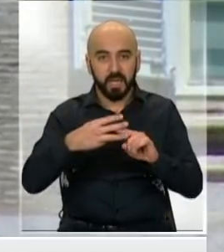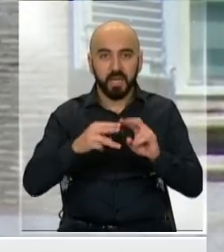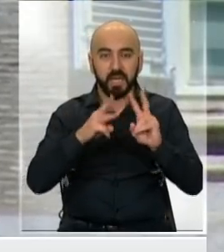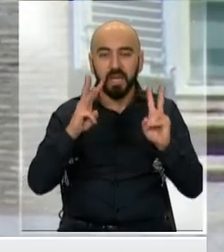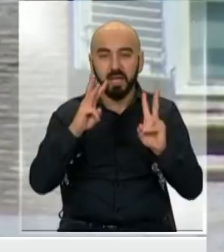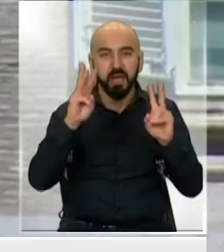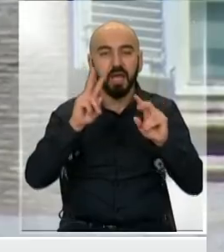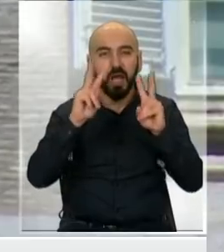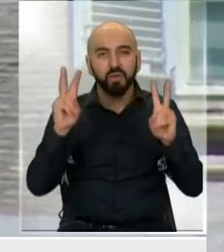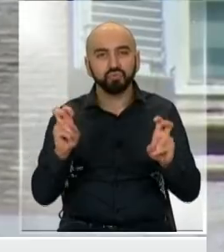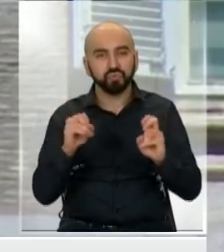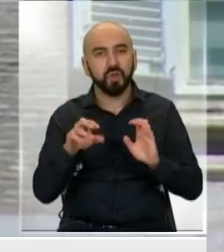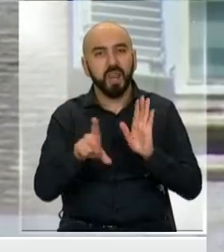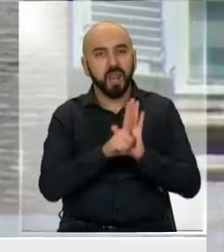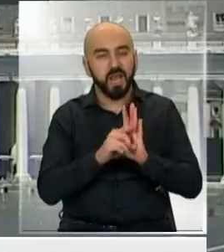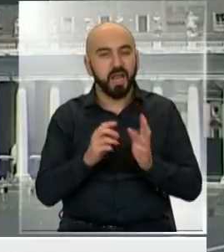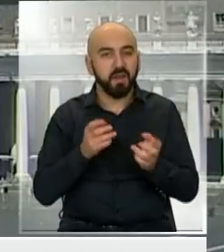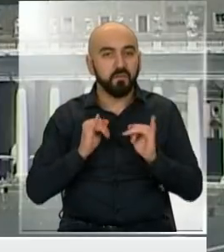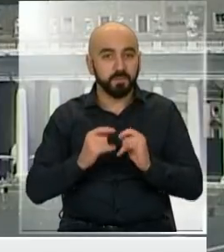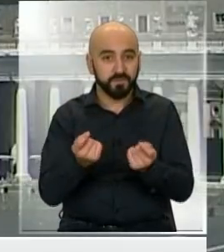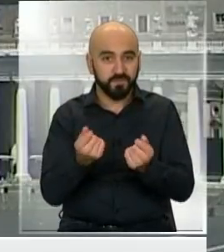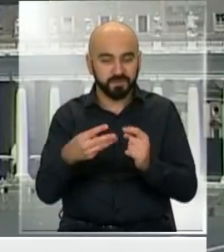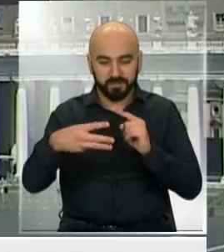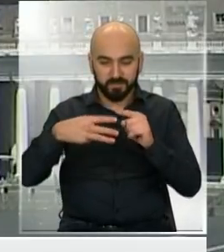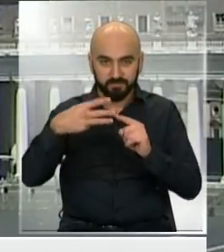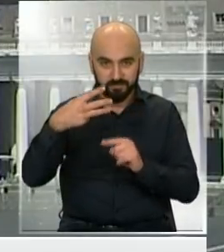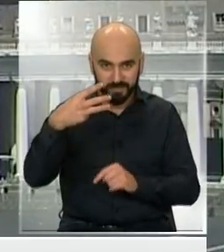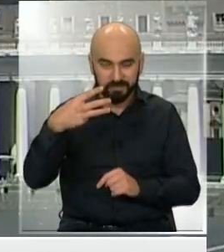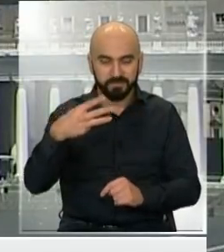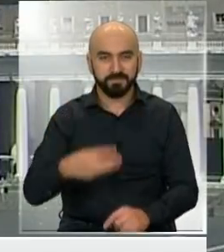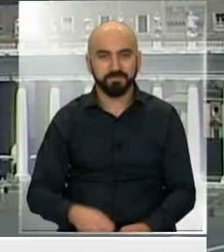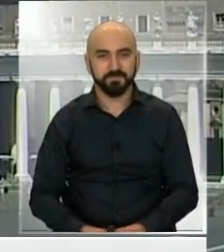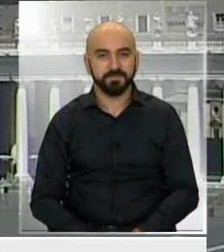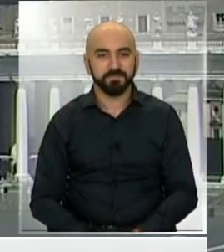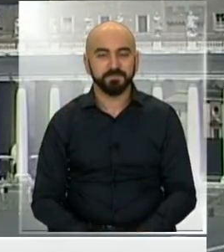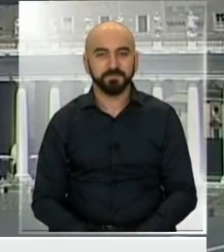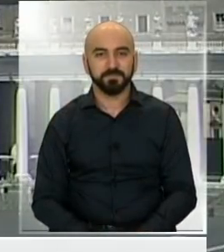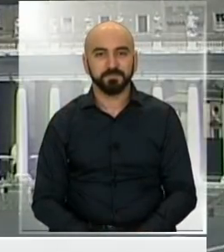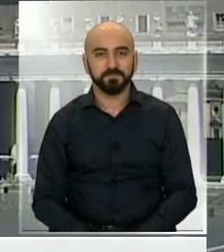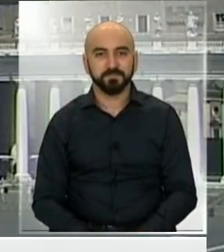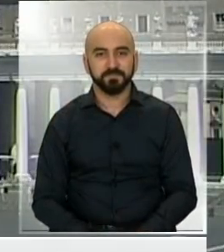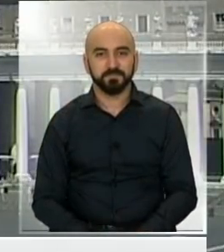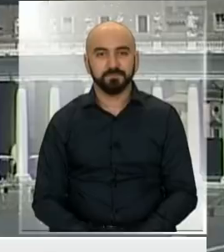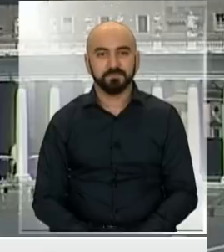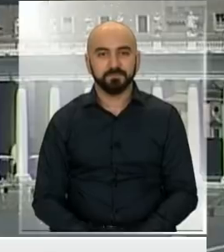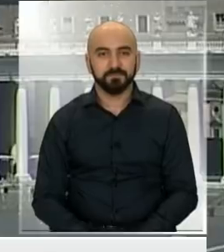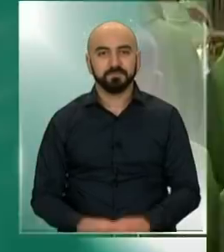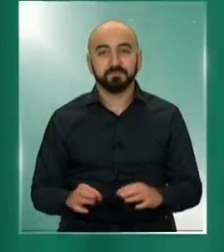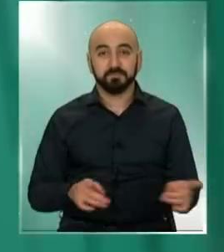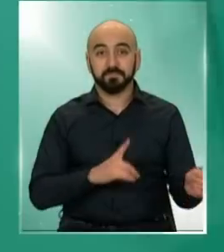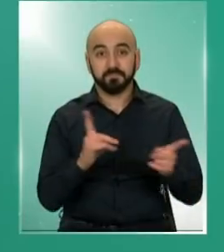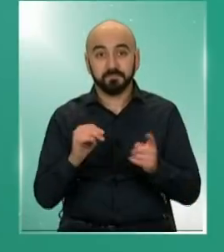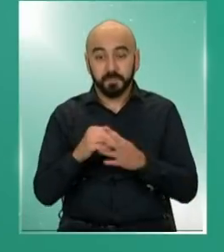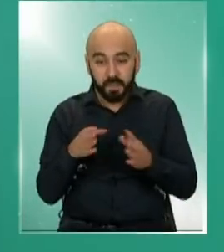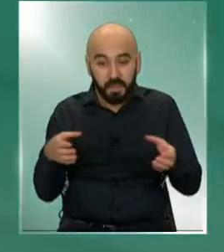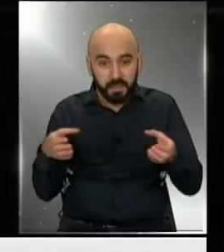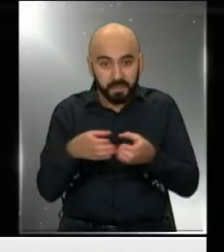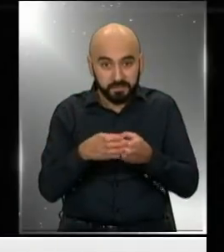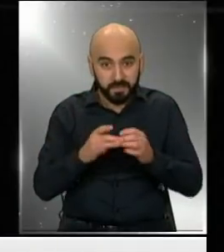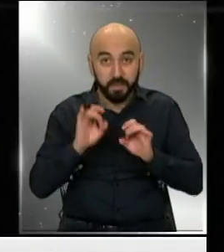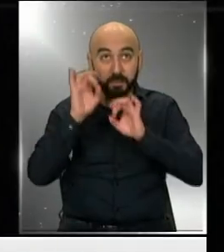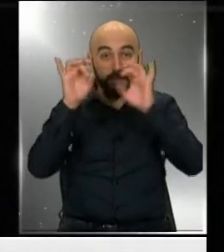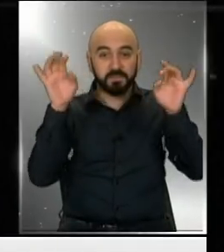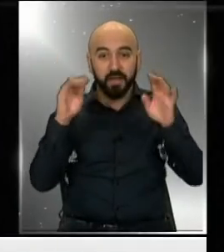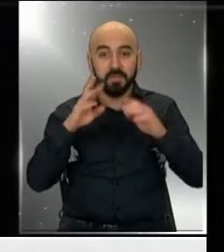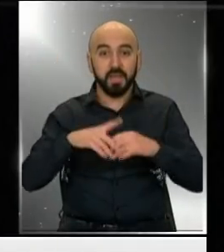e información financiera. Y la Agencia Espacial de Japón